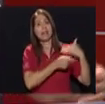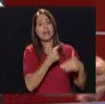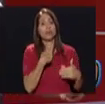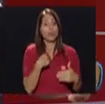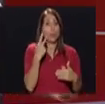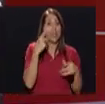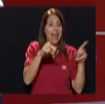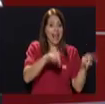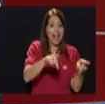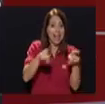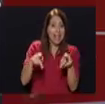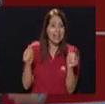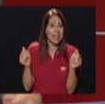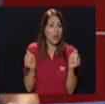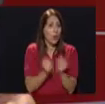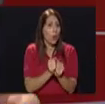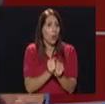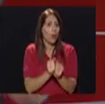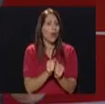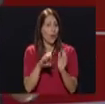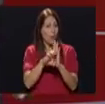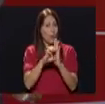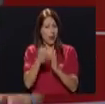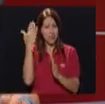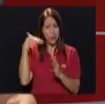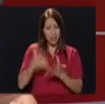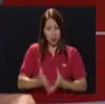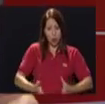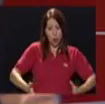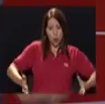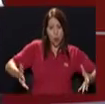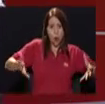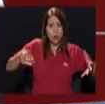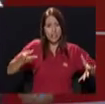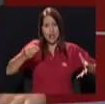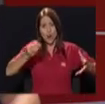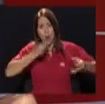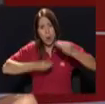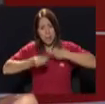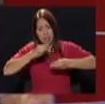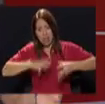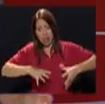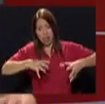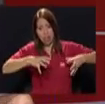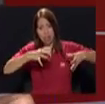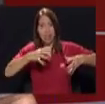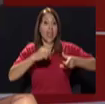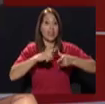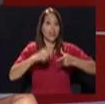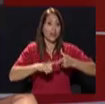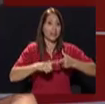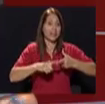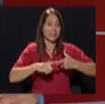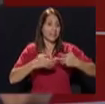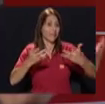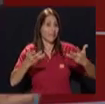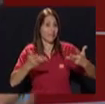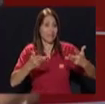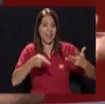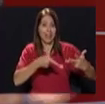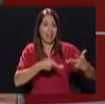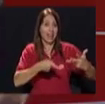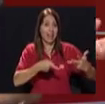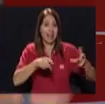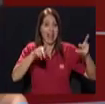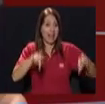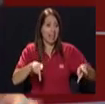la gente así como la olla de tamales que se usa para hacer Navidad los tamales, ese tipo de ollas de la cantidad de comida que llevaba la gente, entonces era así